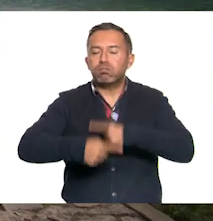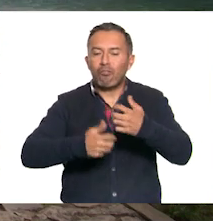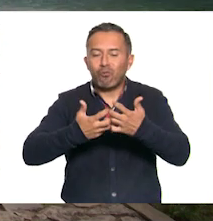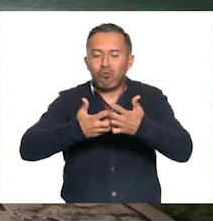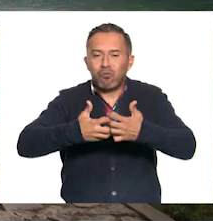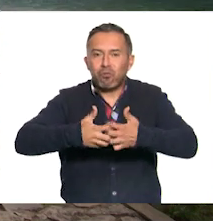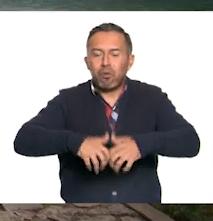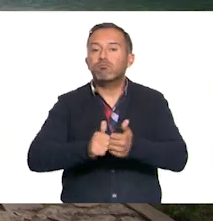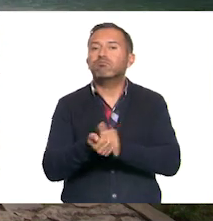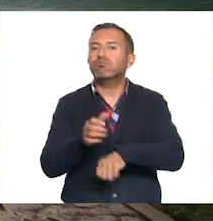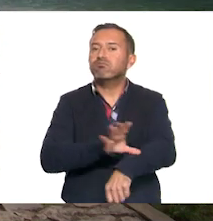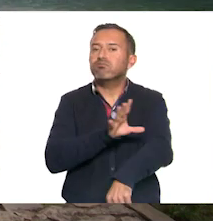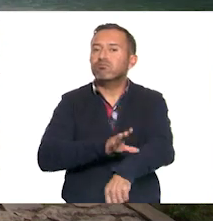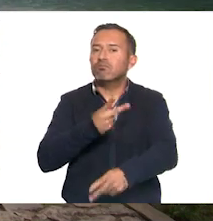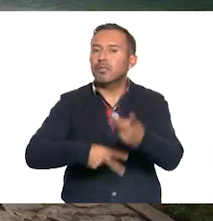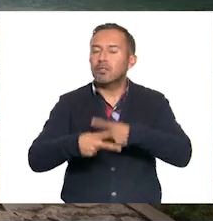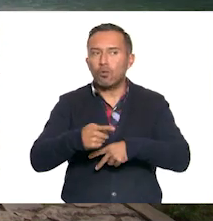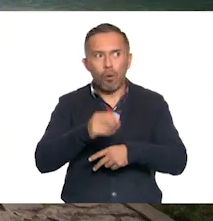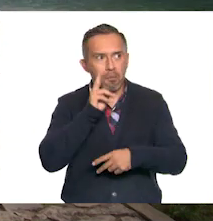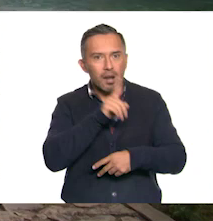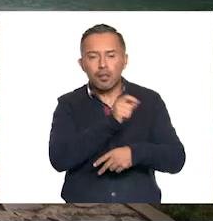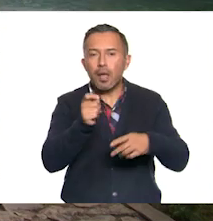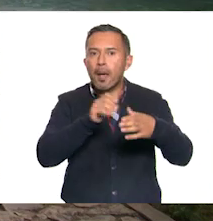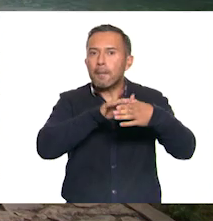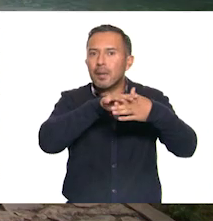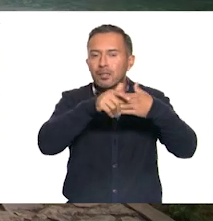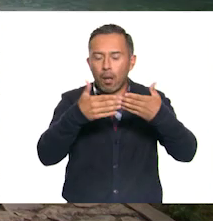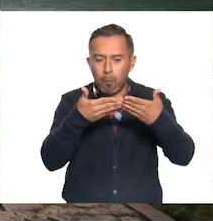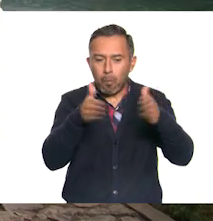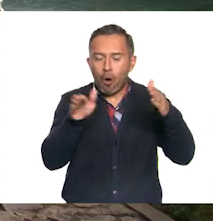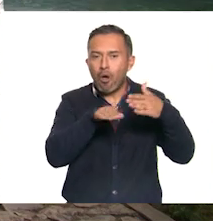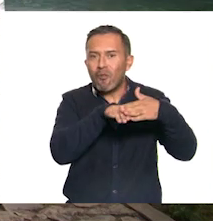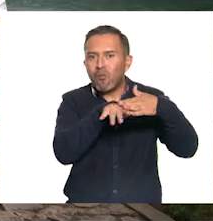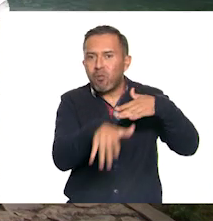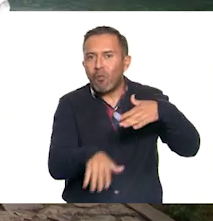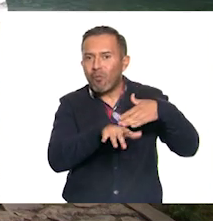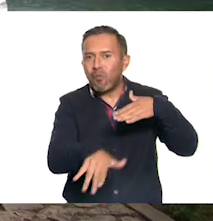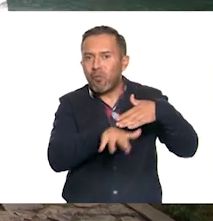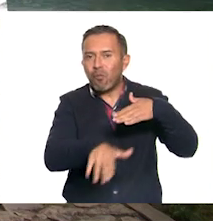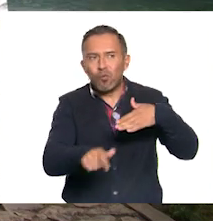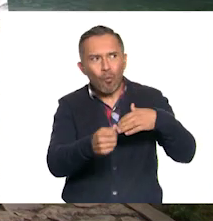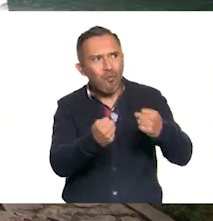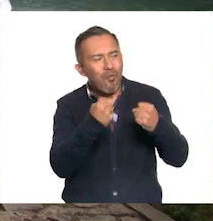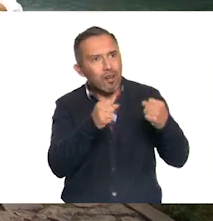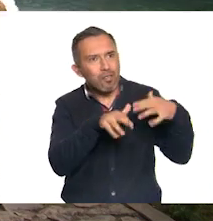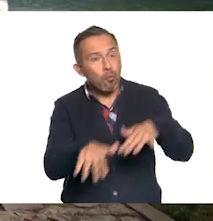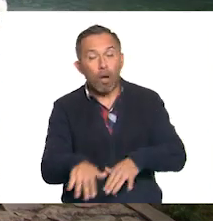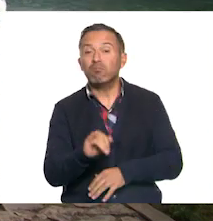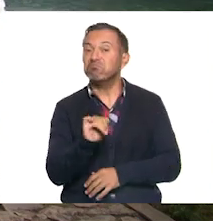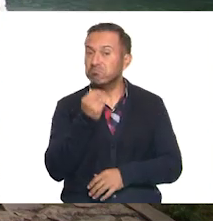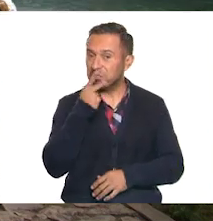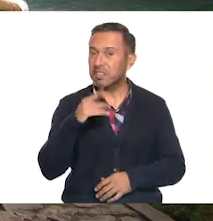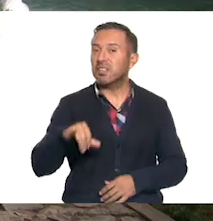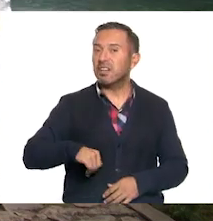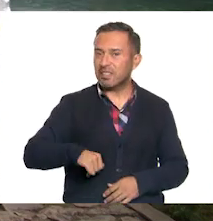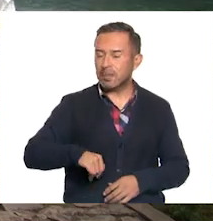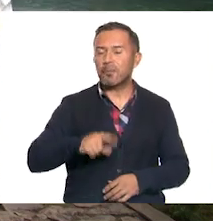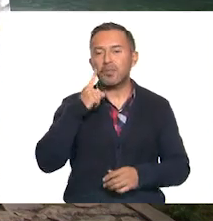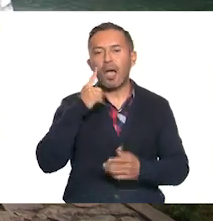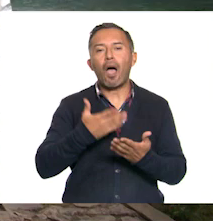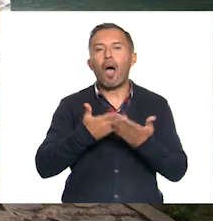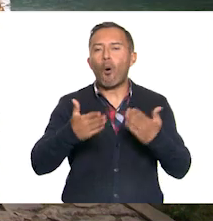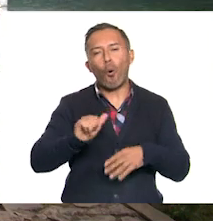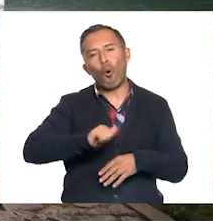cantidad de agua que cae por las compuertas de las presas. Sí, muy interesante ver este proceso. Ahora vamos a nuestro